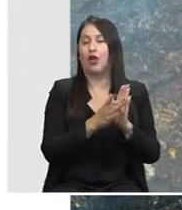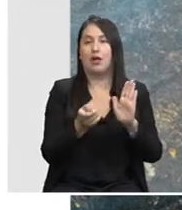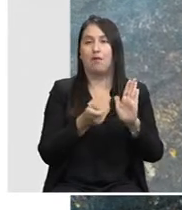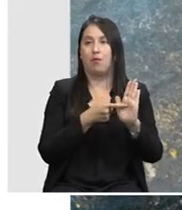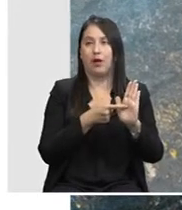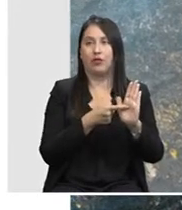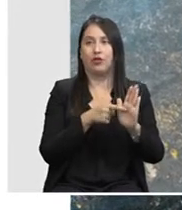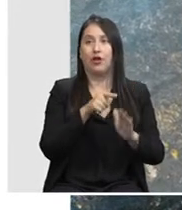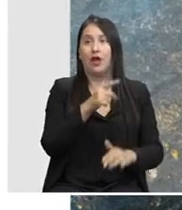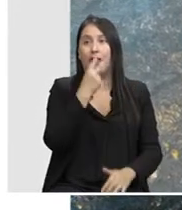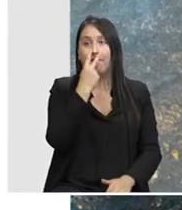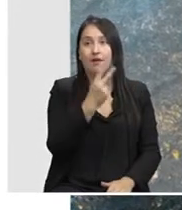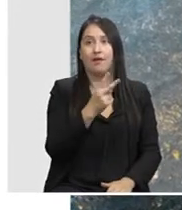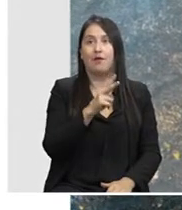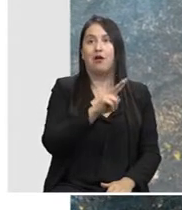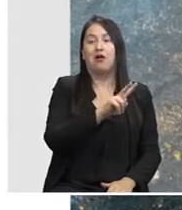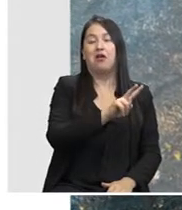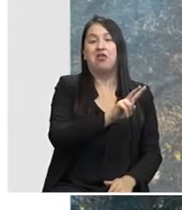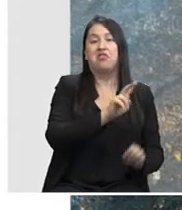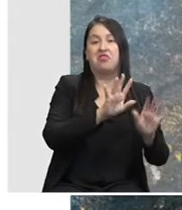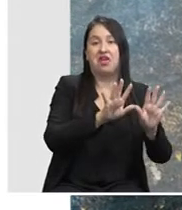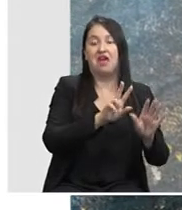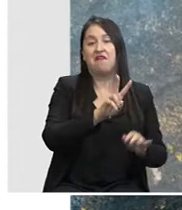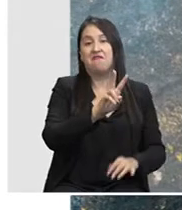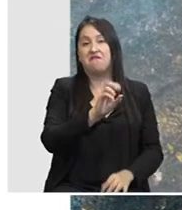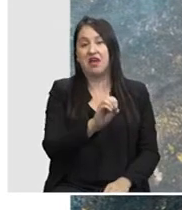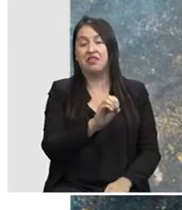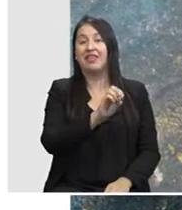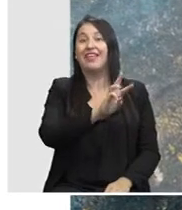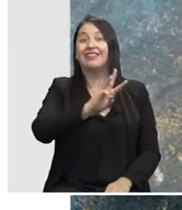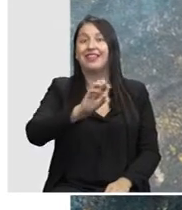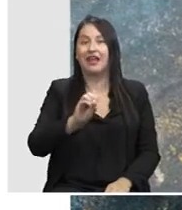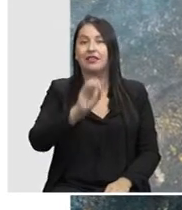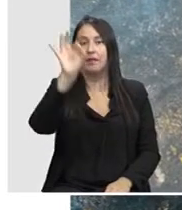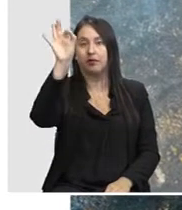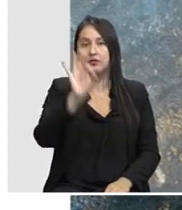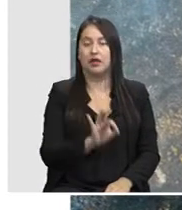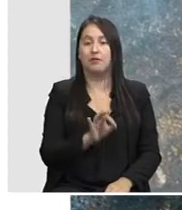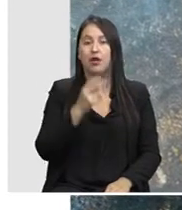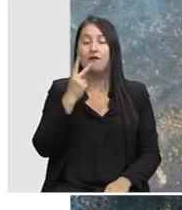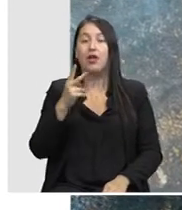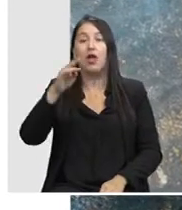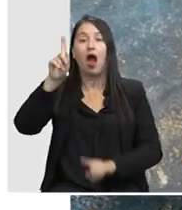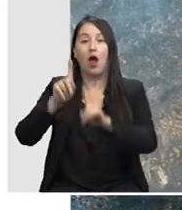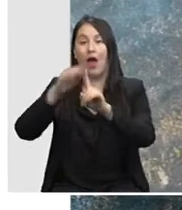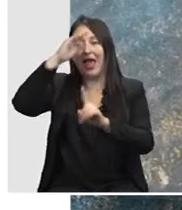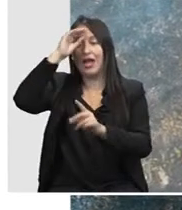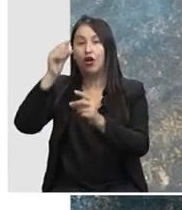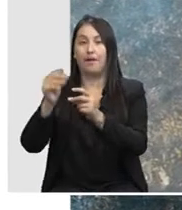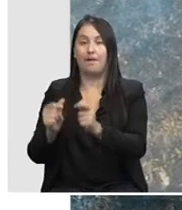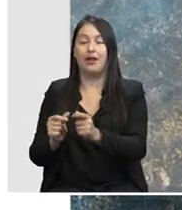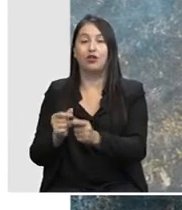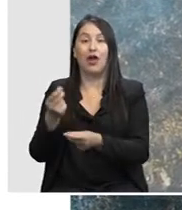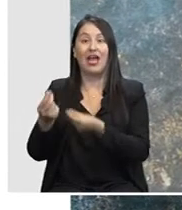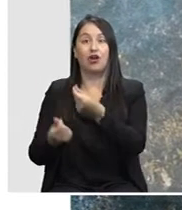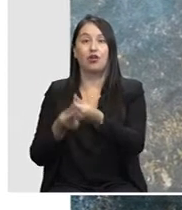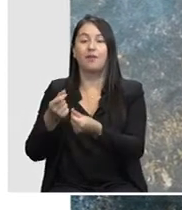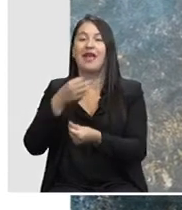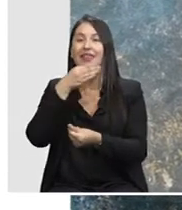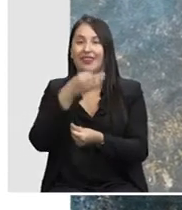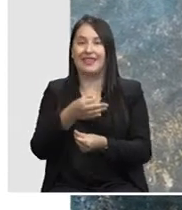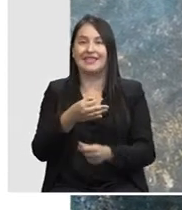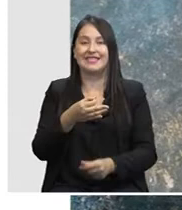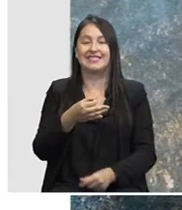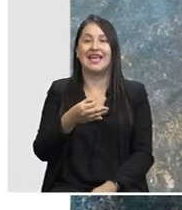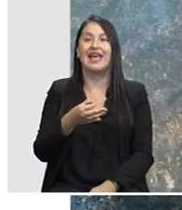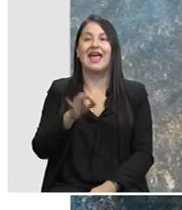vemos 10, 20, 30%, ¿cierto? Y encontramos lo que los economistas llaman una tasas